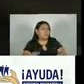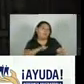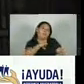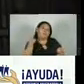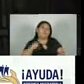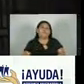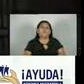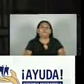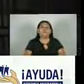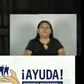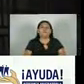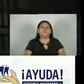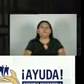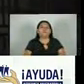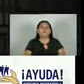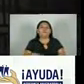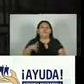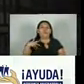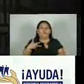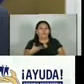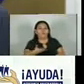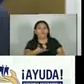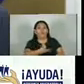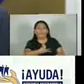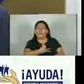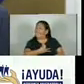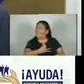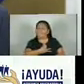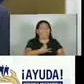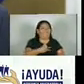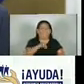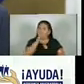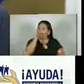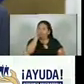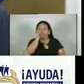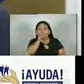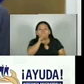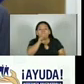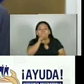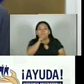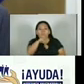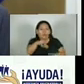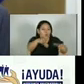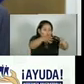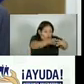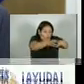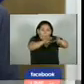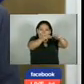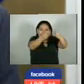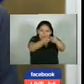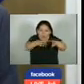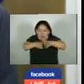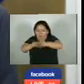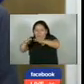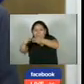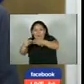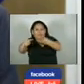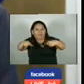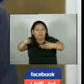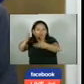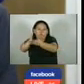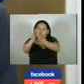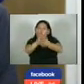No vamos a tolerar que estas estructuras sigan cometiendo